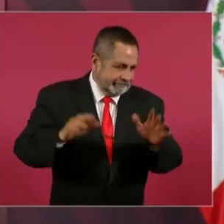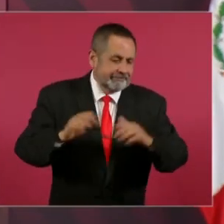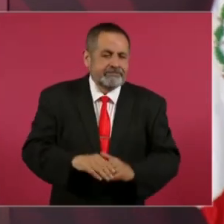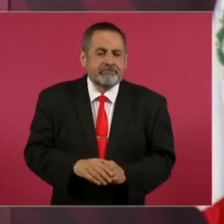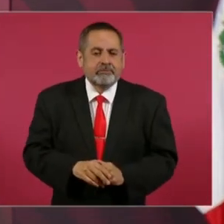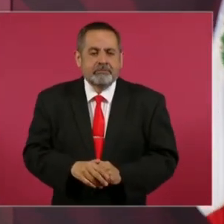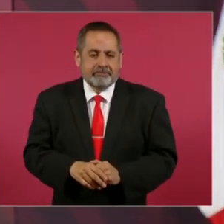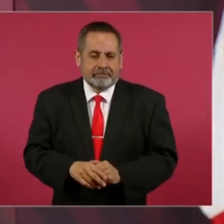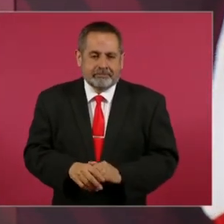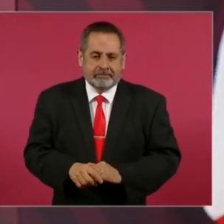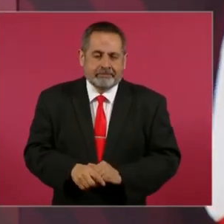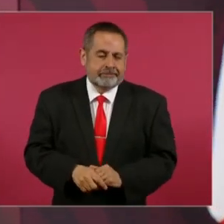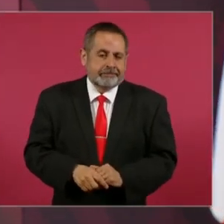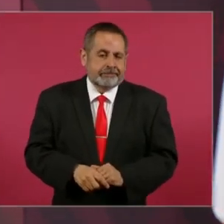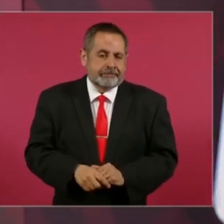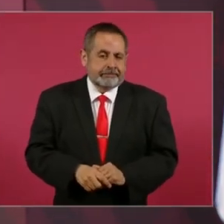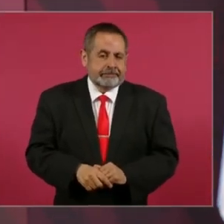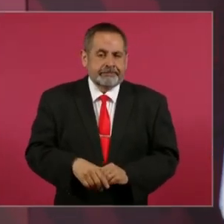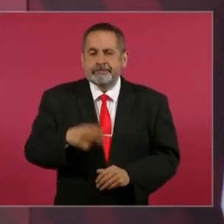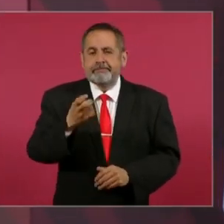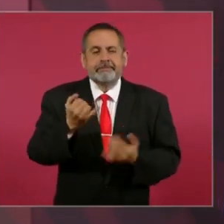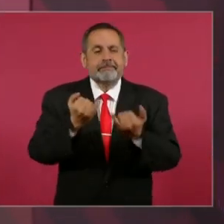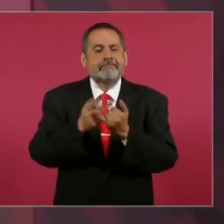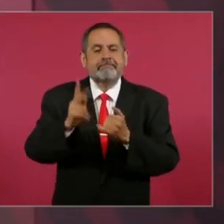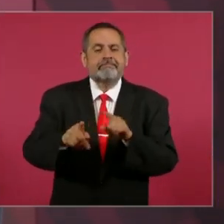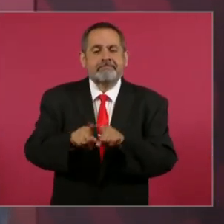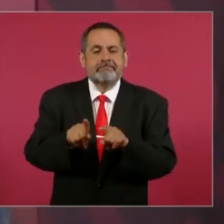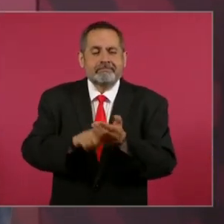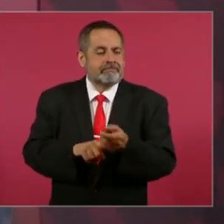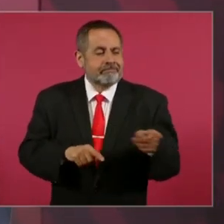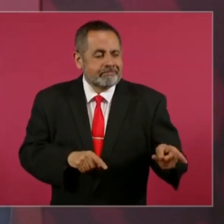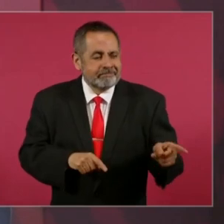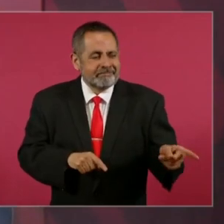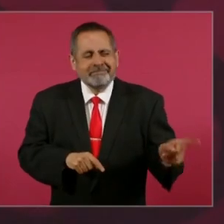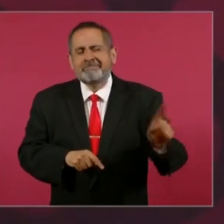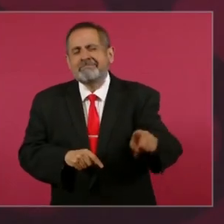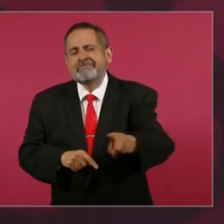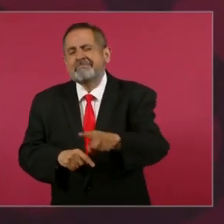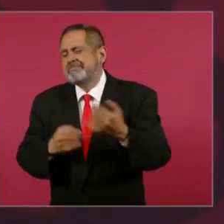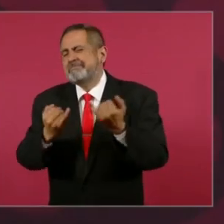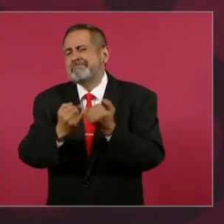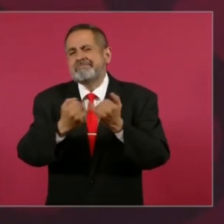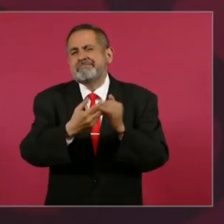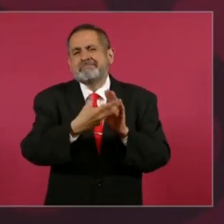Pero esos es como el señor, como otros, ¿no?